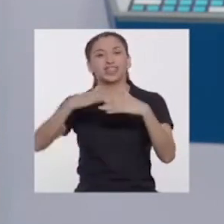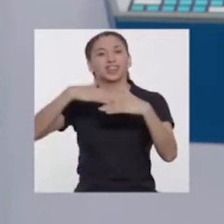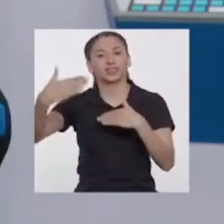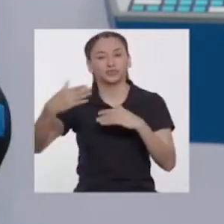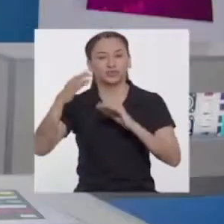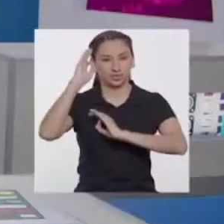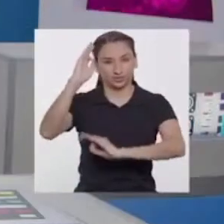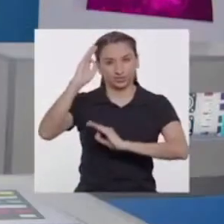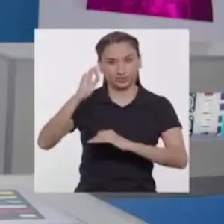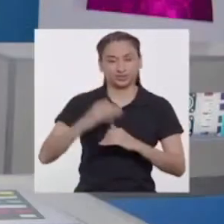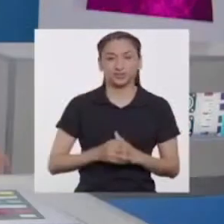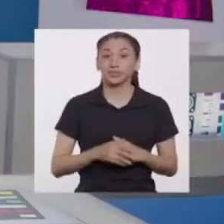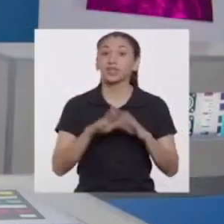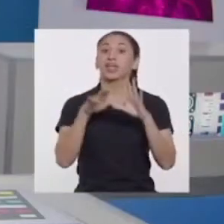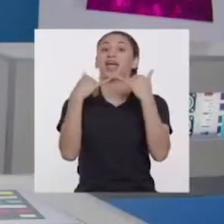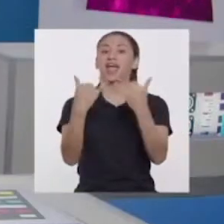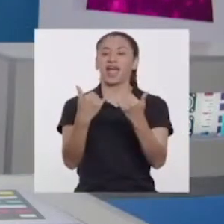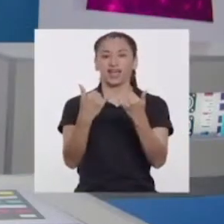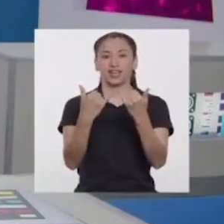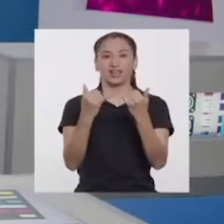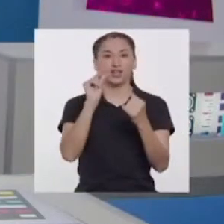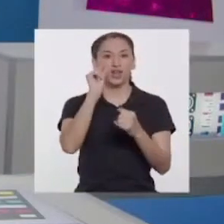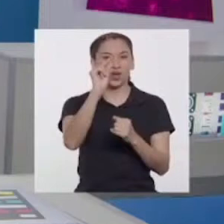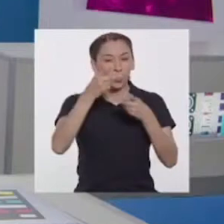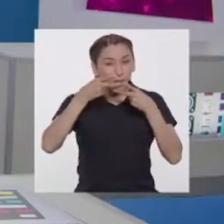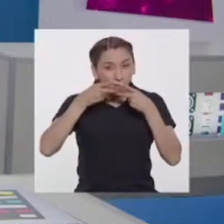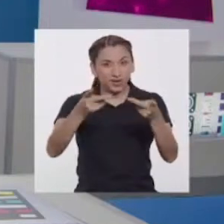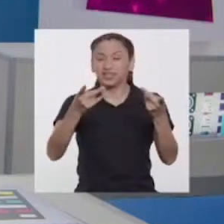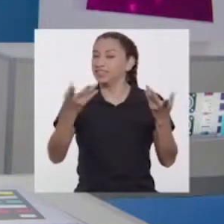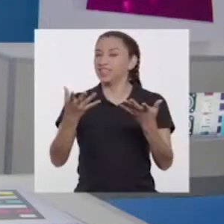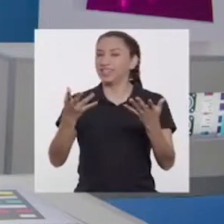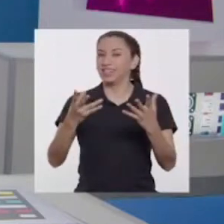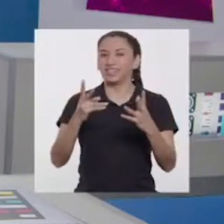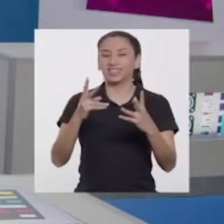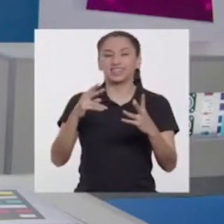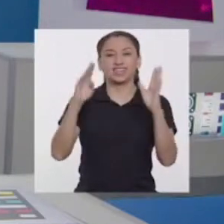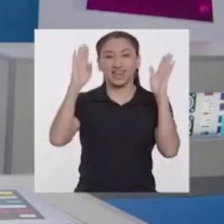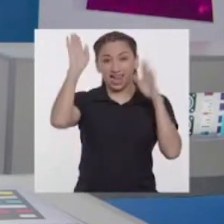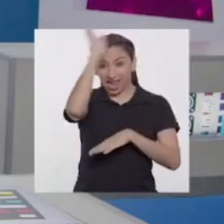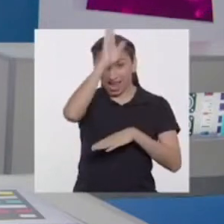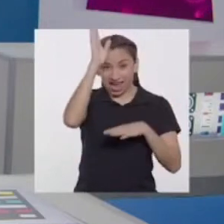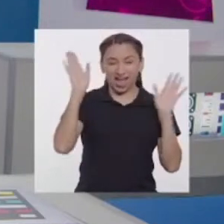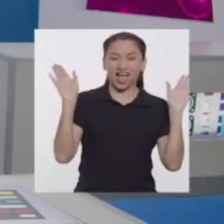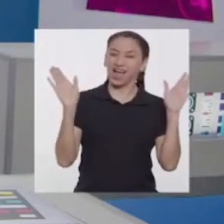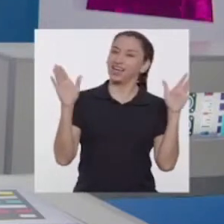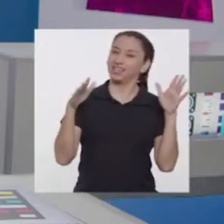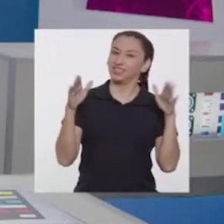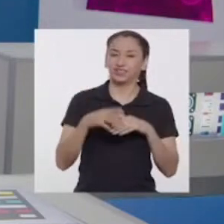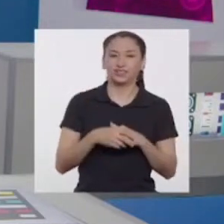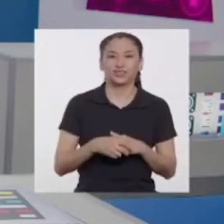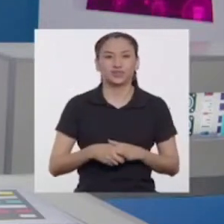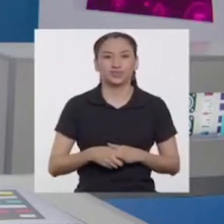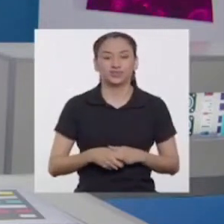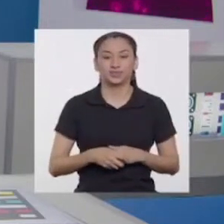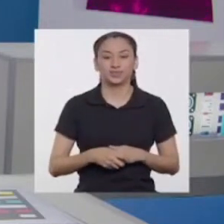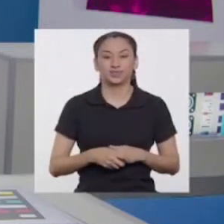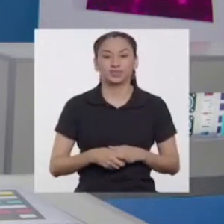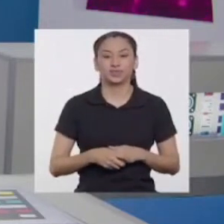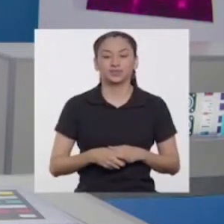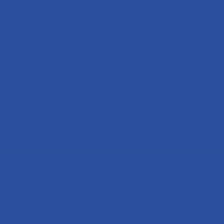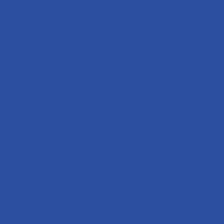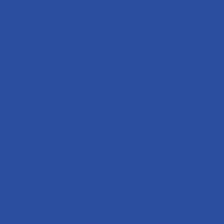exposición. Ahora los dejo con un mensaje de Héctor Gallo. ¡Cucurucu!